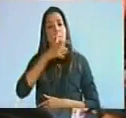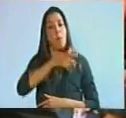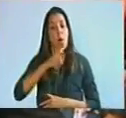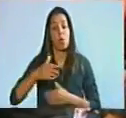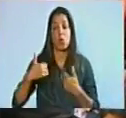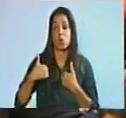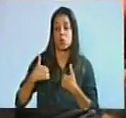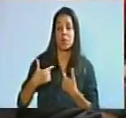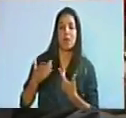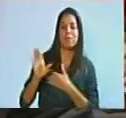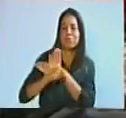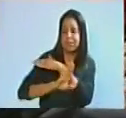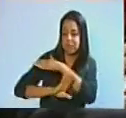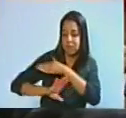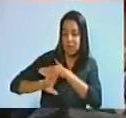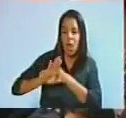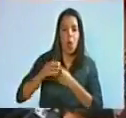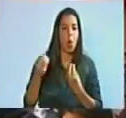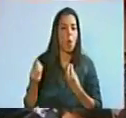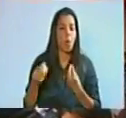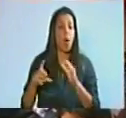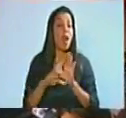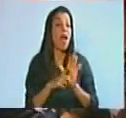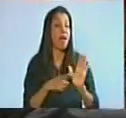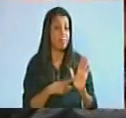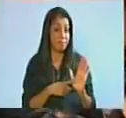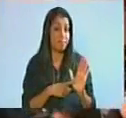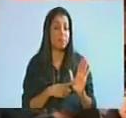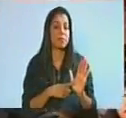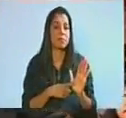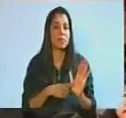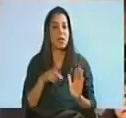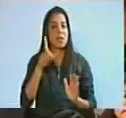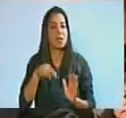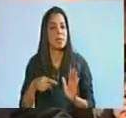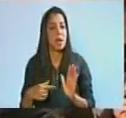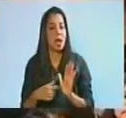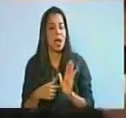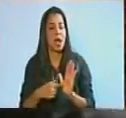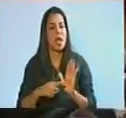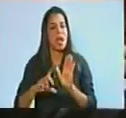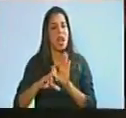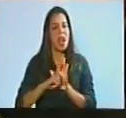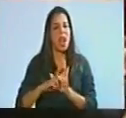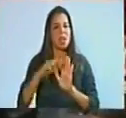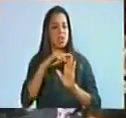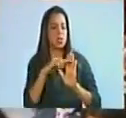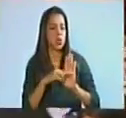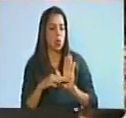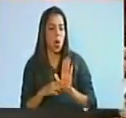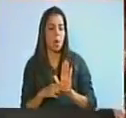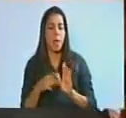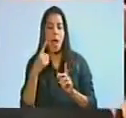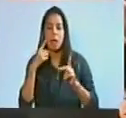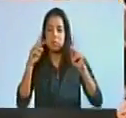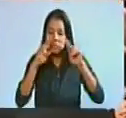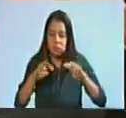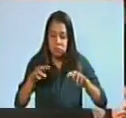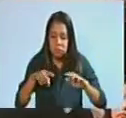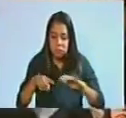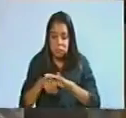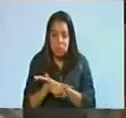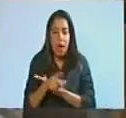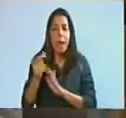venezolana. La ley también establece los lineamientos para el análisis de los costos, que es un elemento